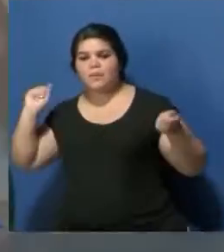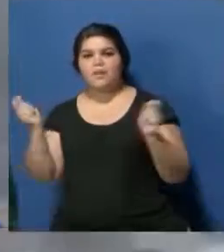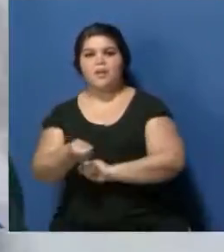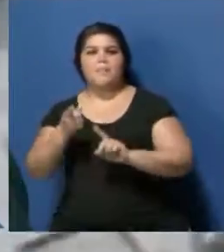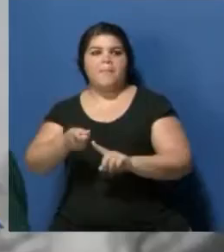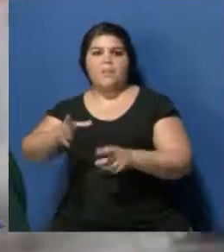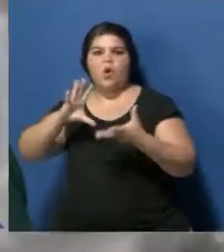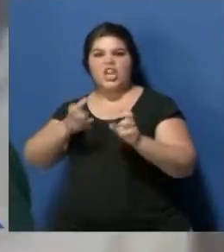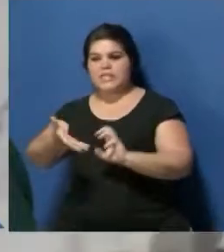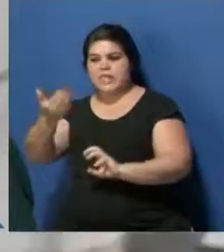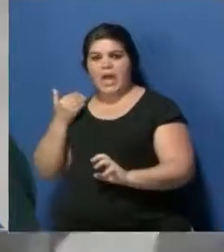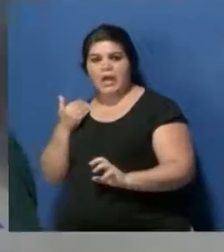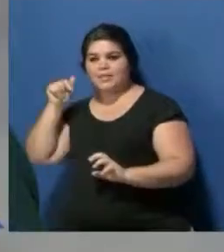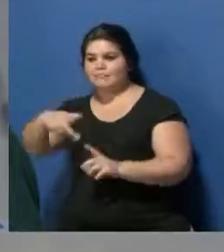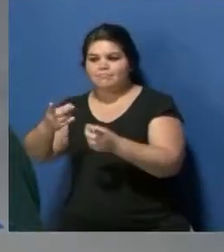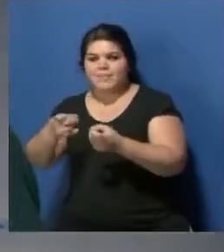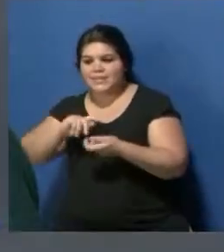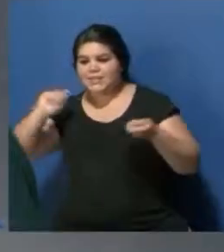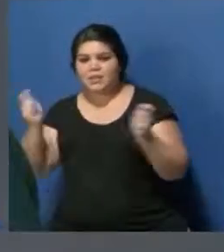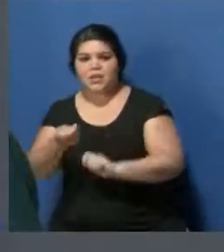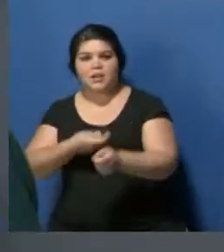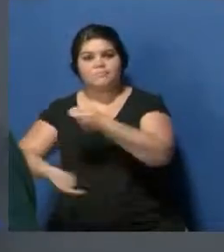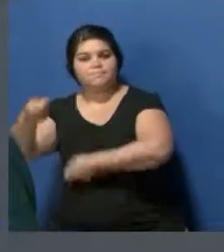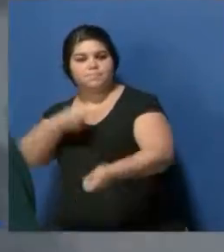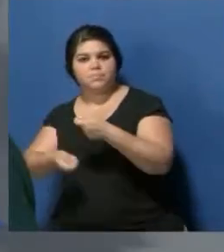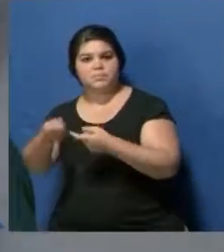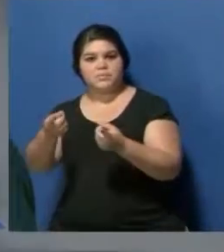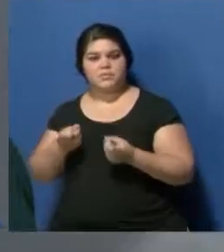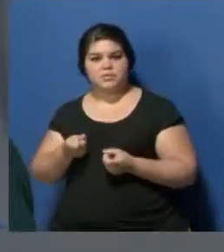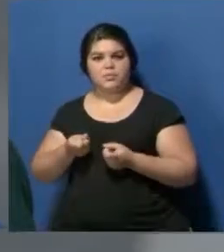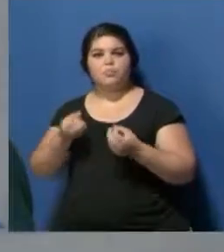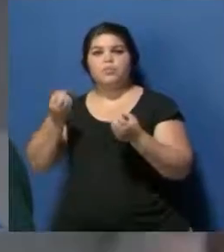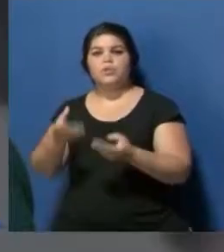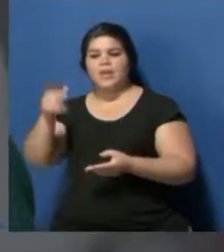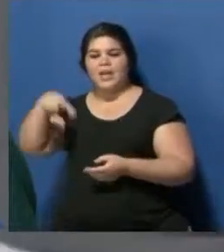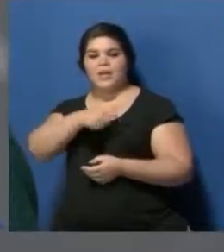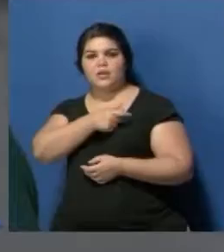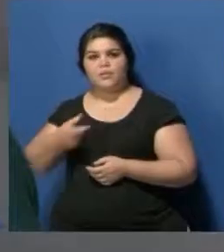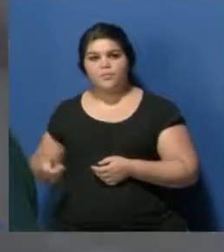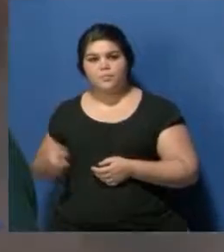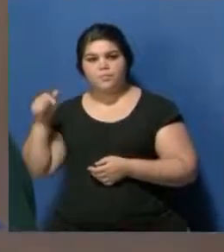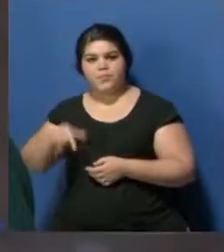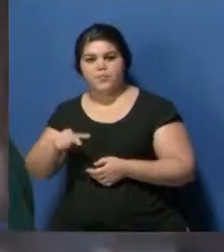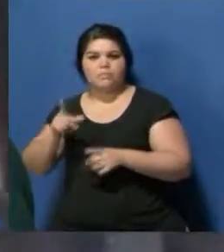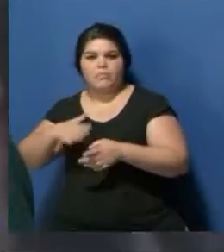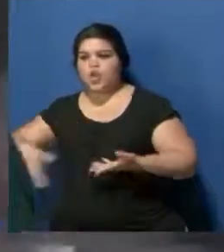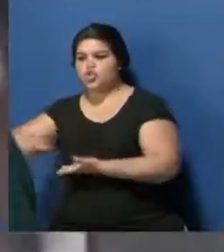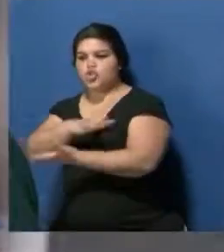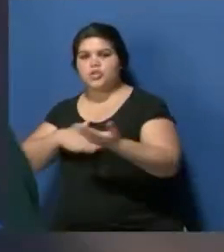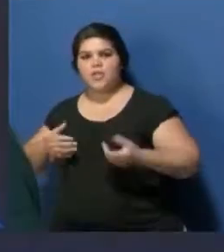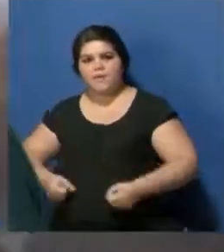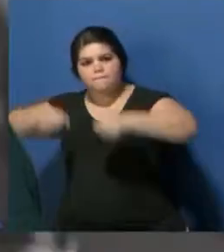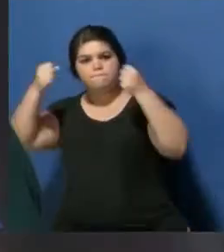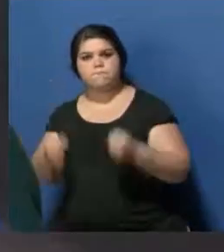anterior, porque de lo contrario, el estado de, digamos, caos, pero que tenía que ver con la gran rebelión social, era